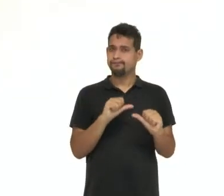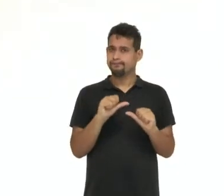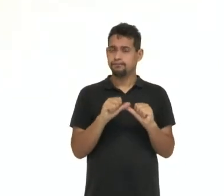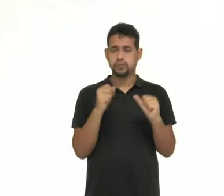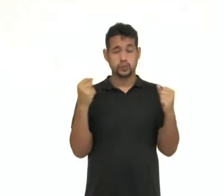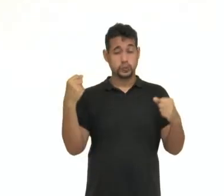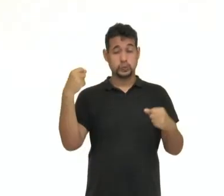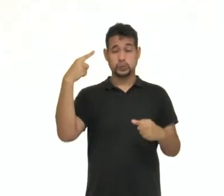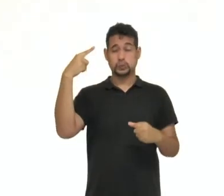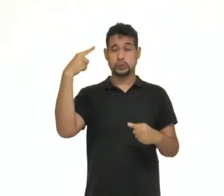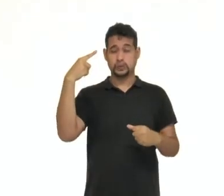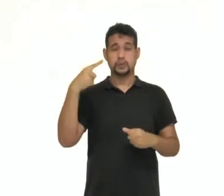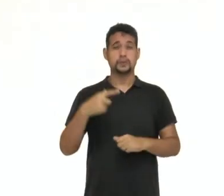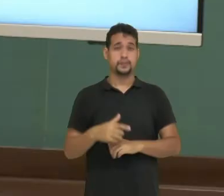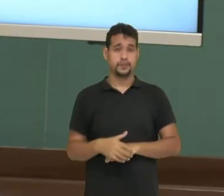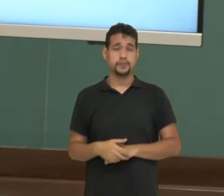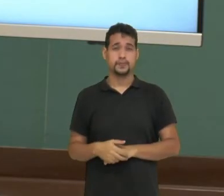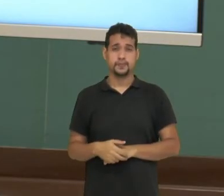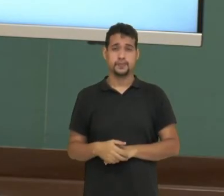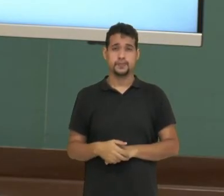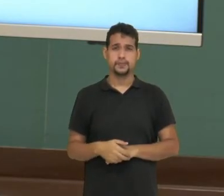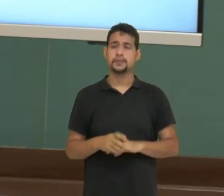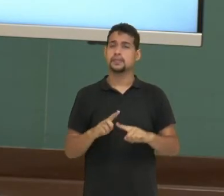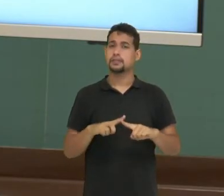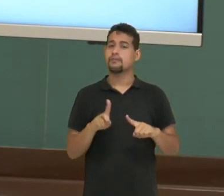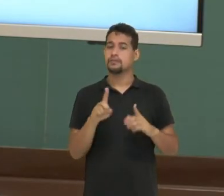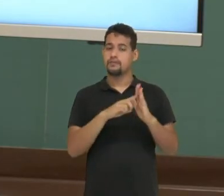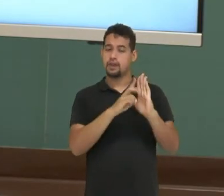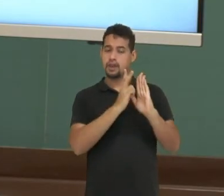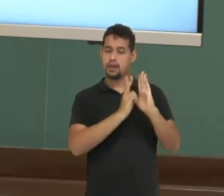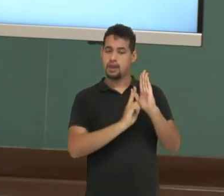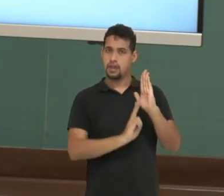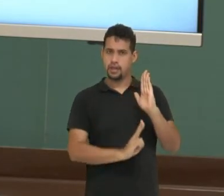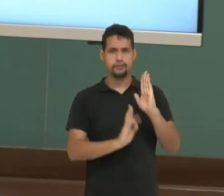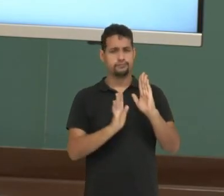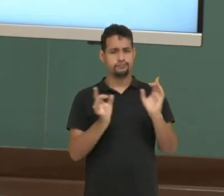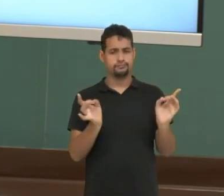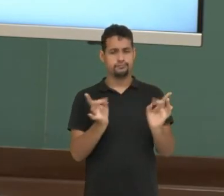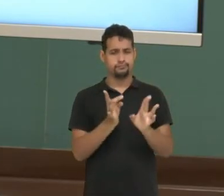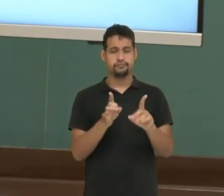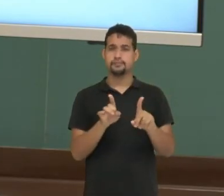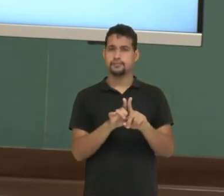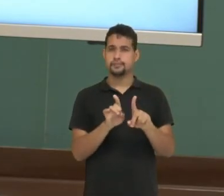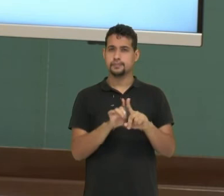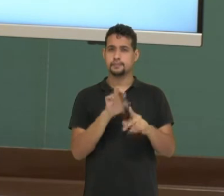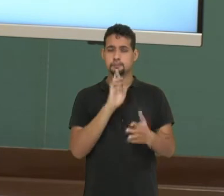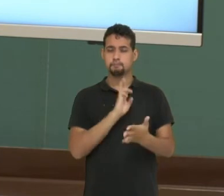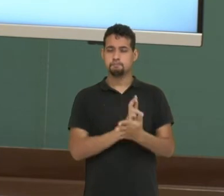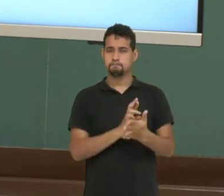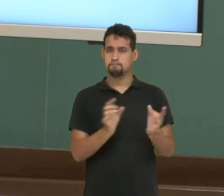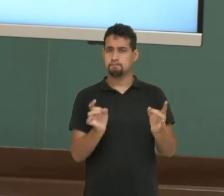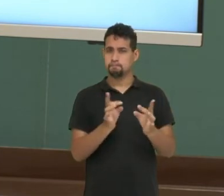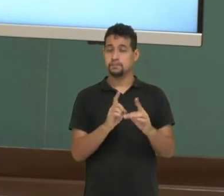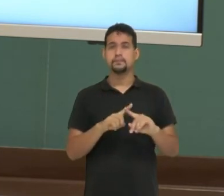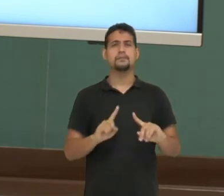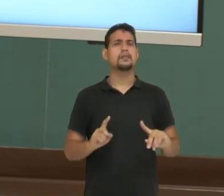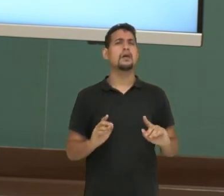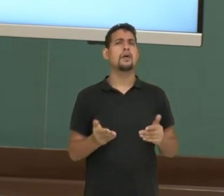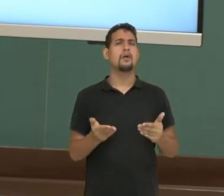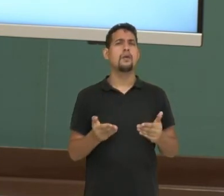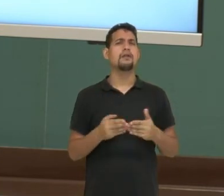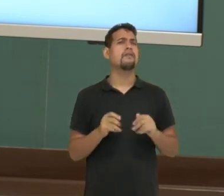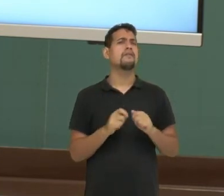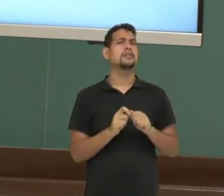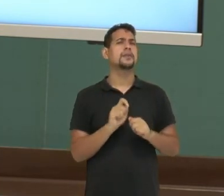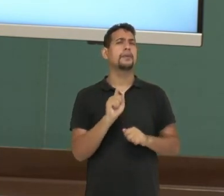de la última década. ¿Ok? Então, vocês leram aqui essa história. E agora, o que vocês